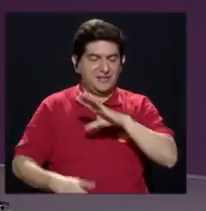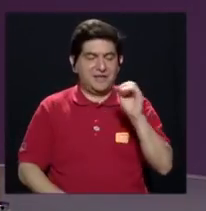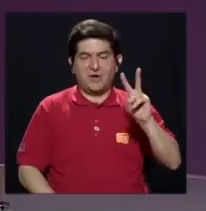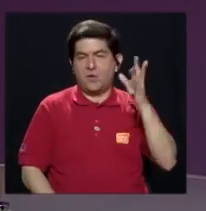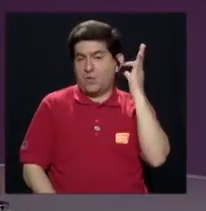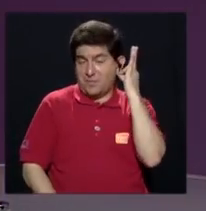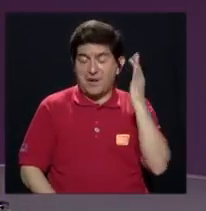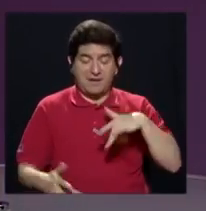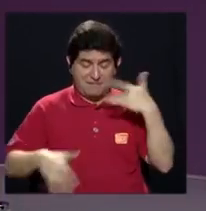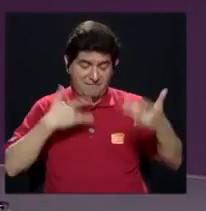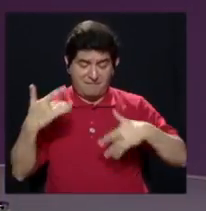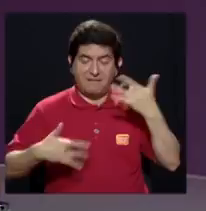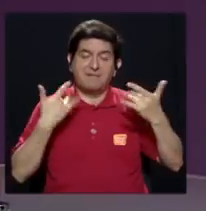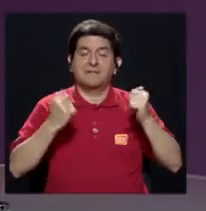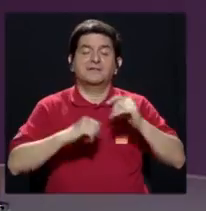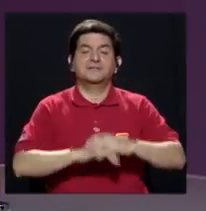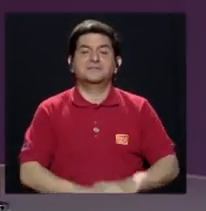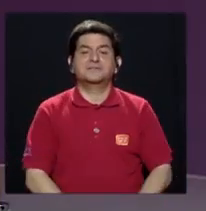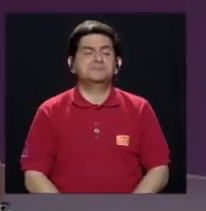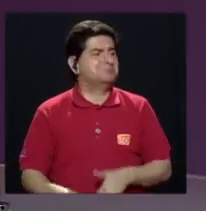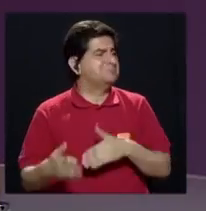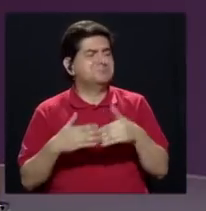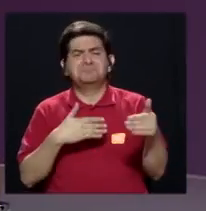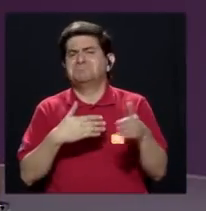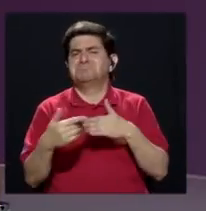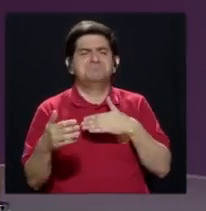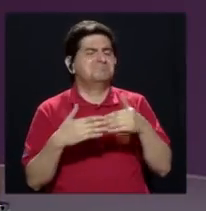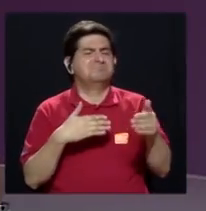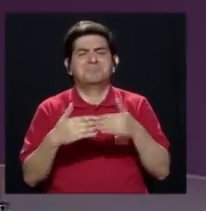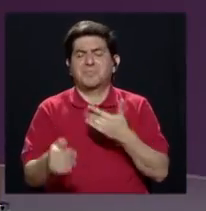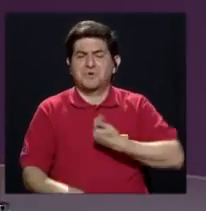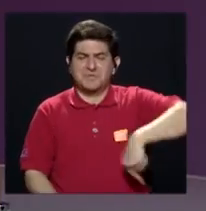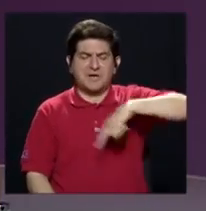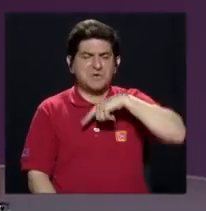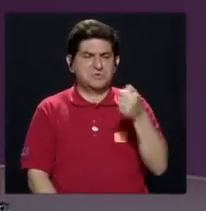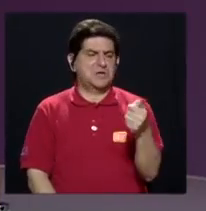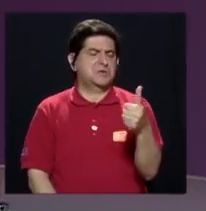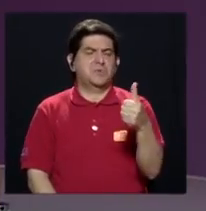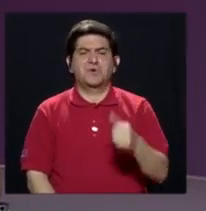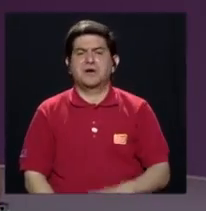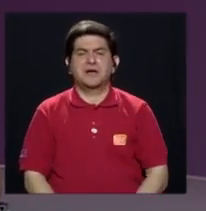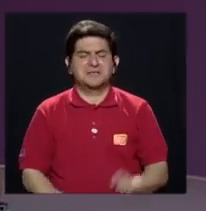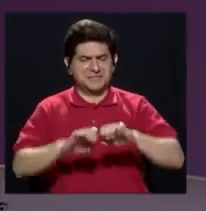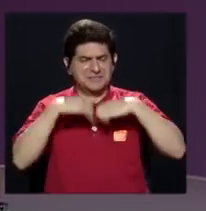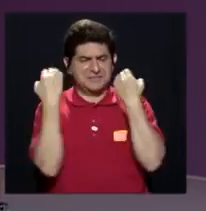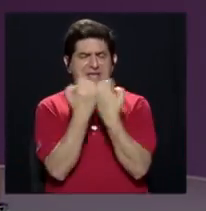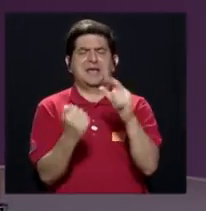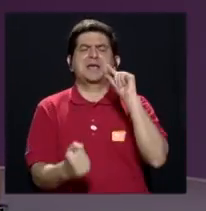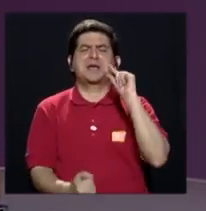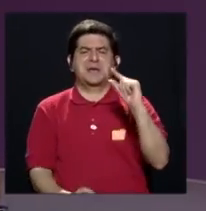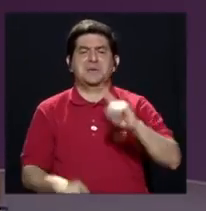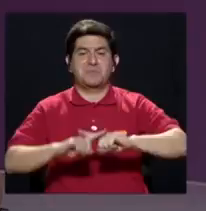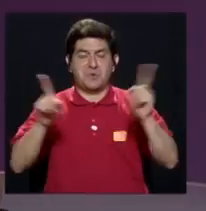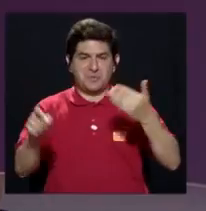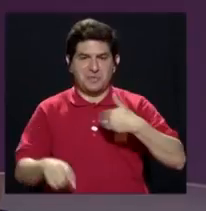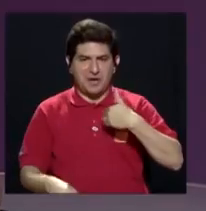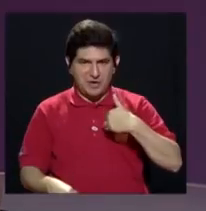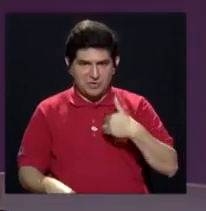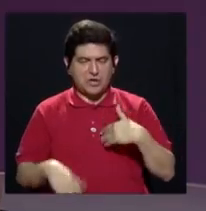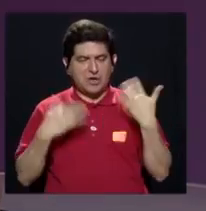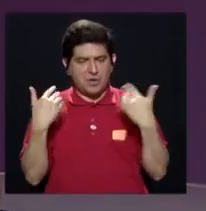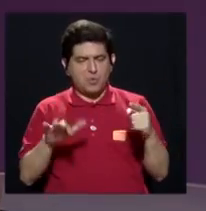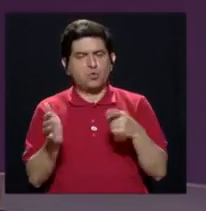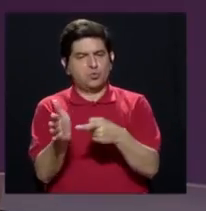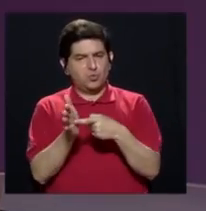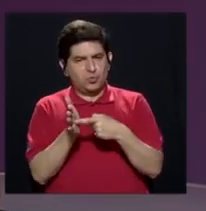compañeras porque a pesar de que somos pocas es un equipo muy pequeño pero tenemos mucha